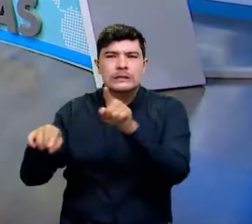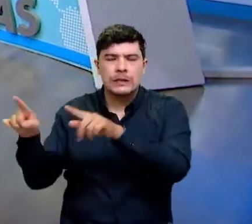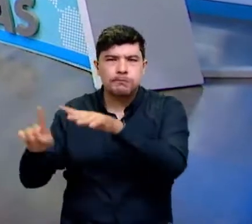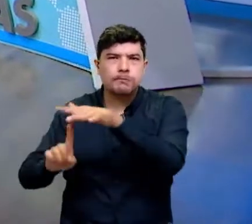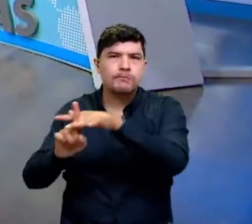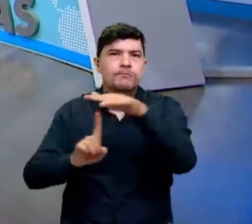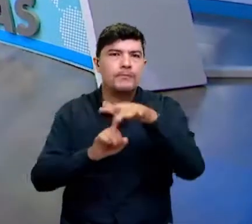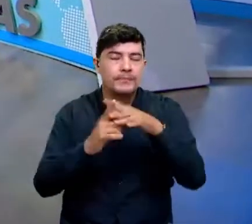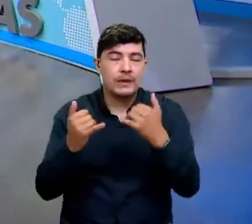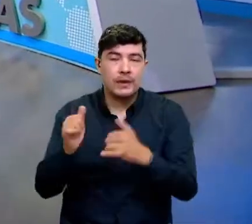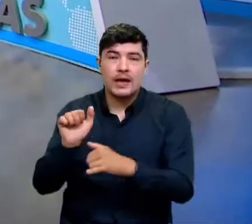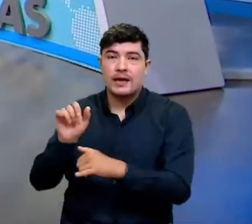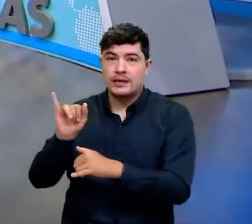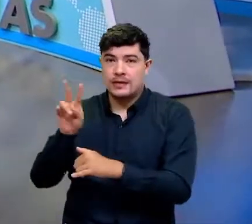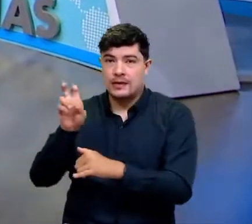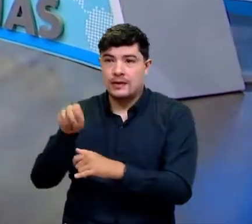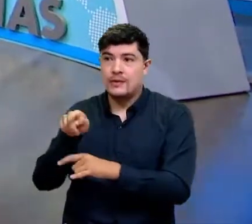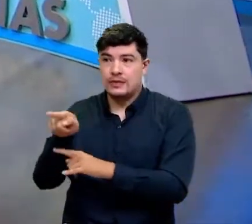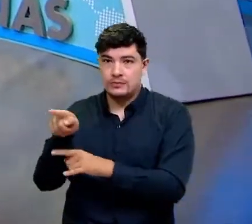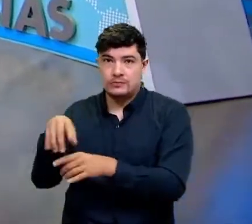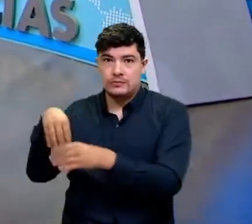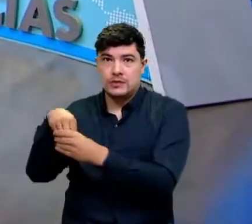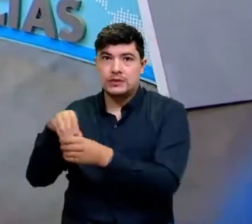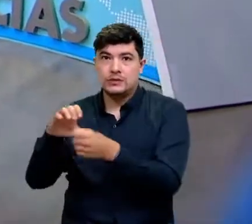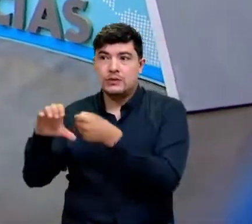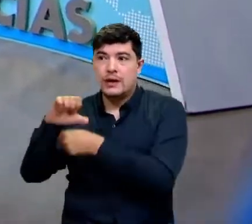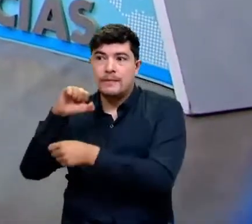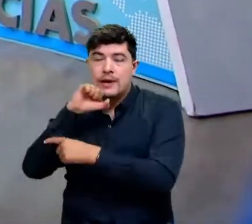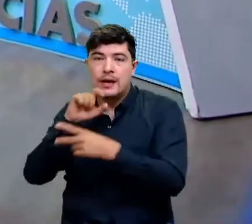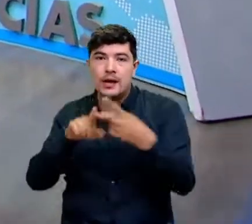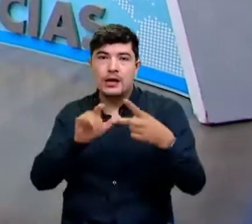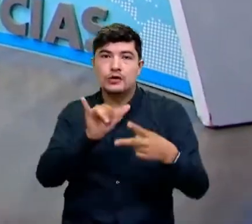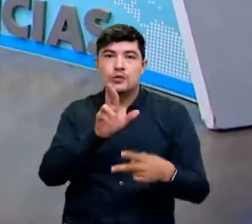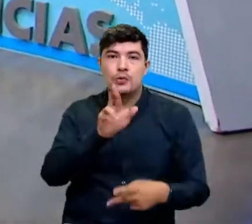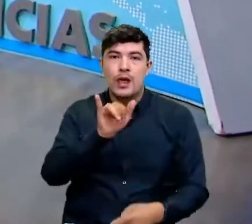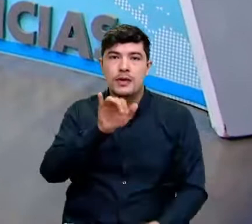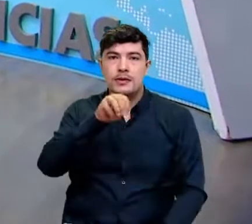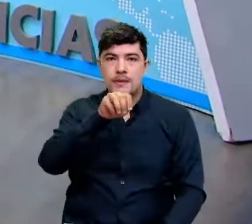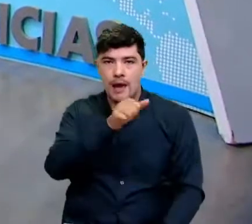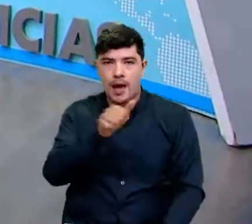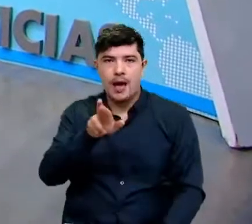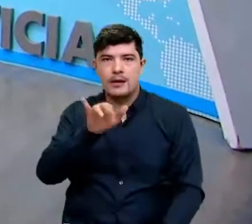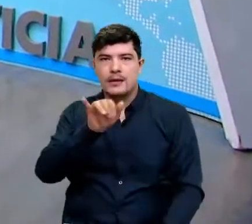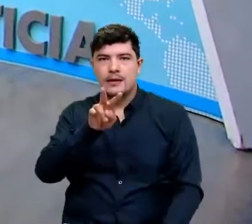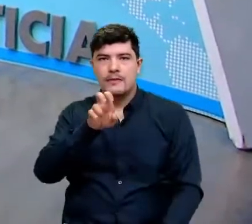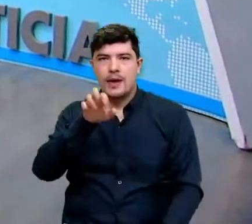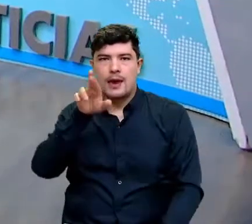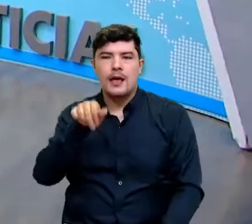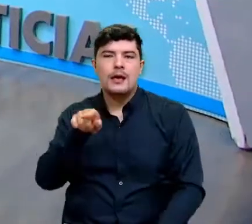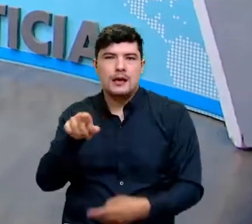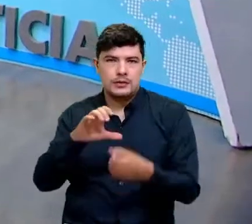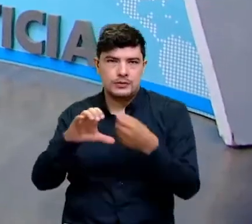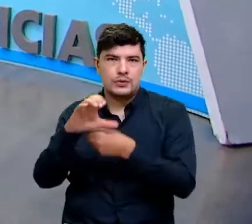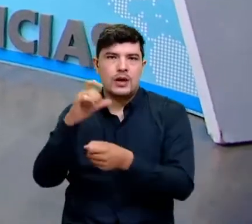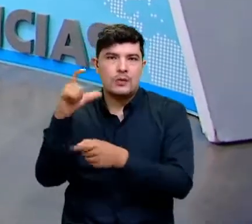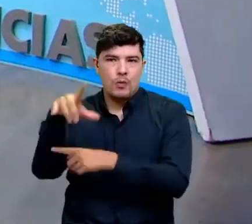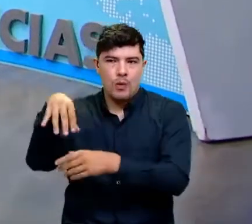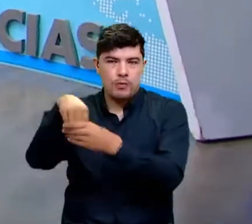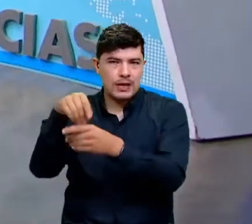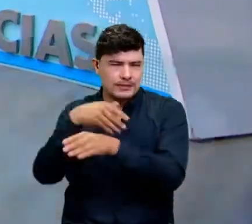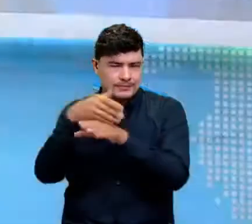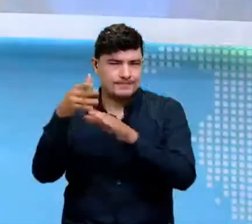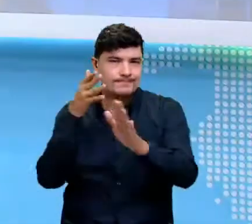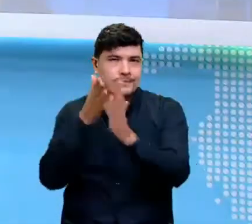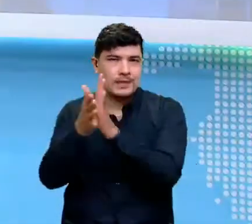Vemos a Iván Ávila en Barranca Bermeja y Yuraima Rivera en Cúcuta, la capital norte santandereana. Pero de eso hablaremos más